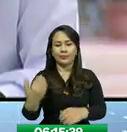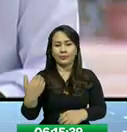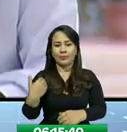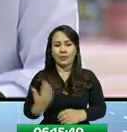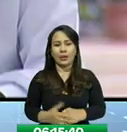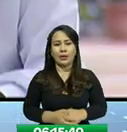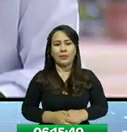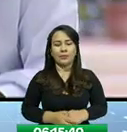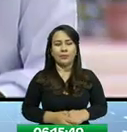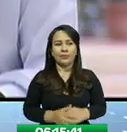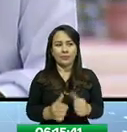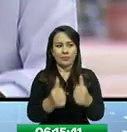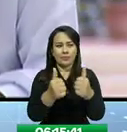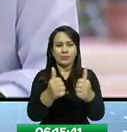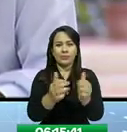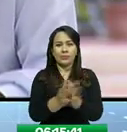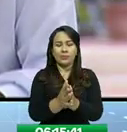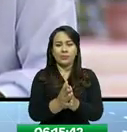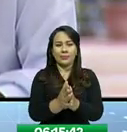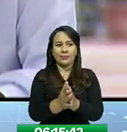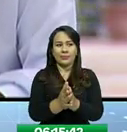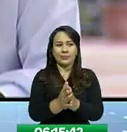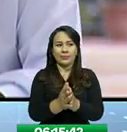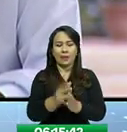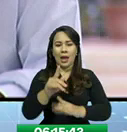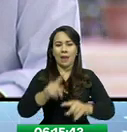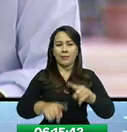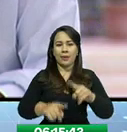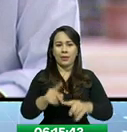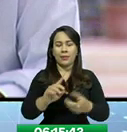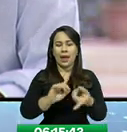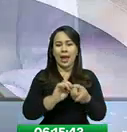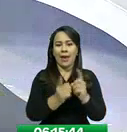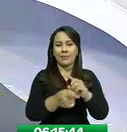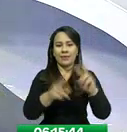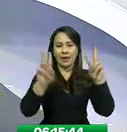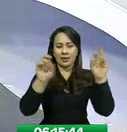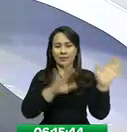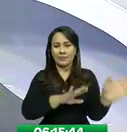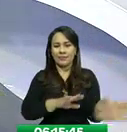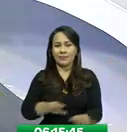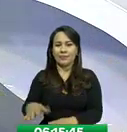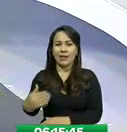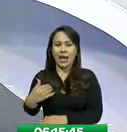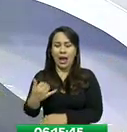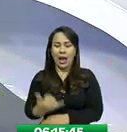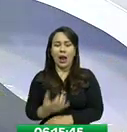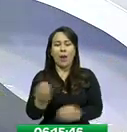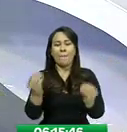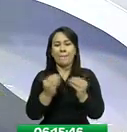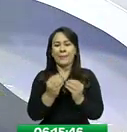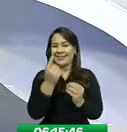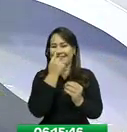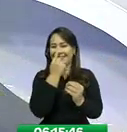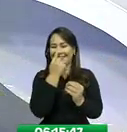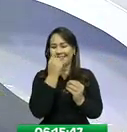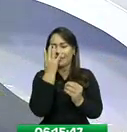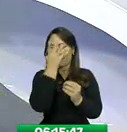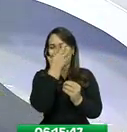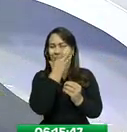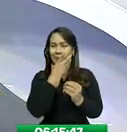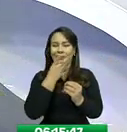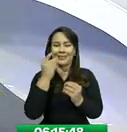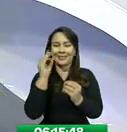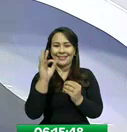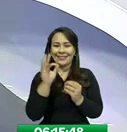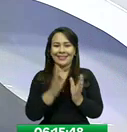vayamos a desempeñar. Muy bien, mi querida Luisa, sí, y amables televidentes, vamos a cambiar de tema. A ver. Y nos vamos ahora a algo mucho, mucho, mucho refrescante, muy